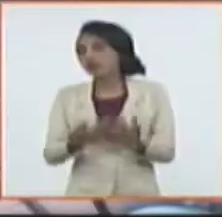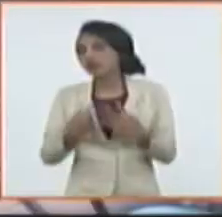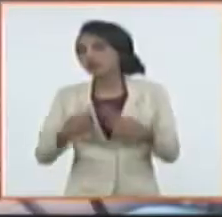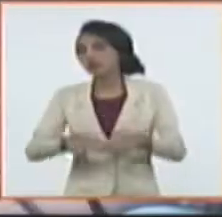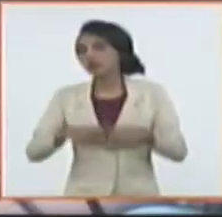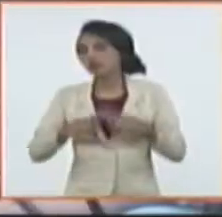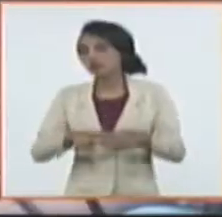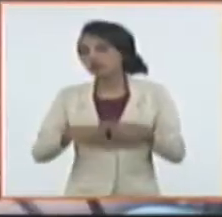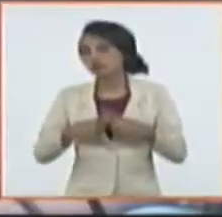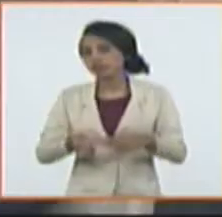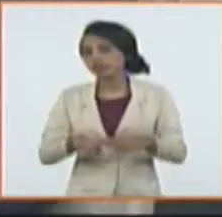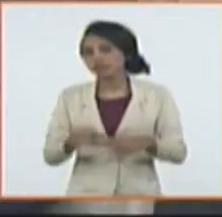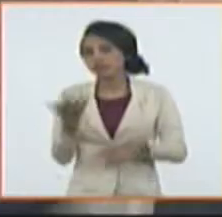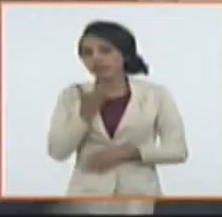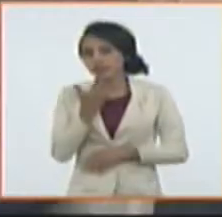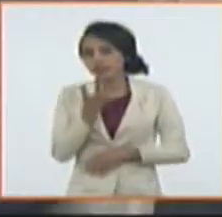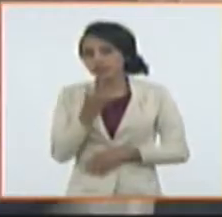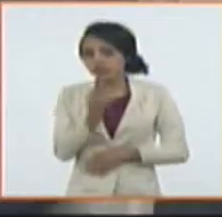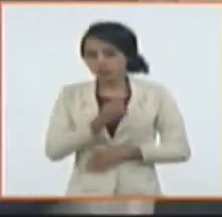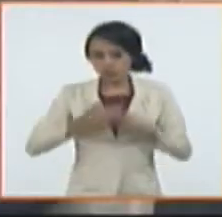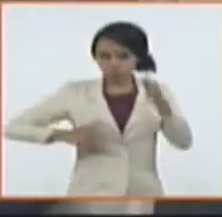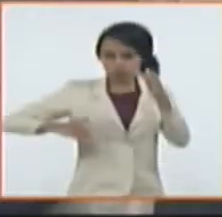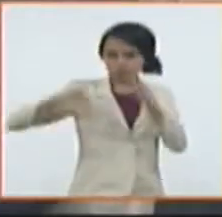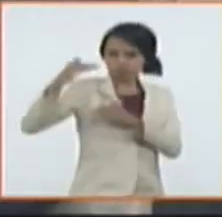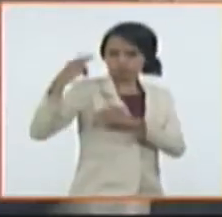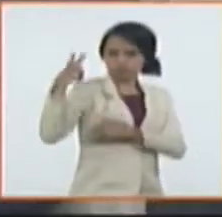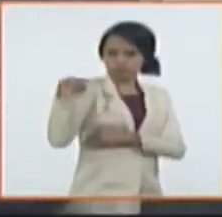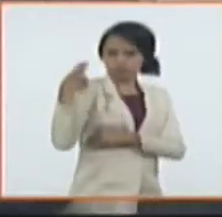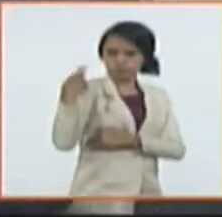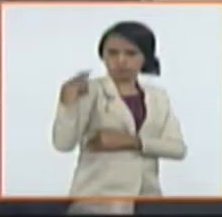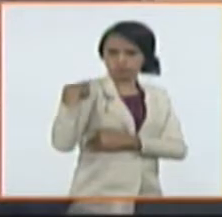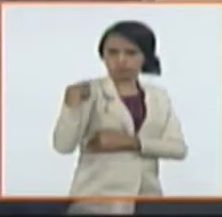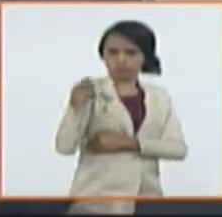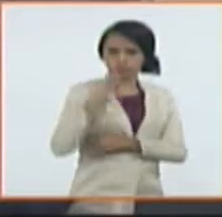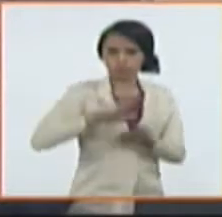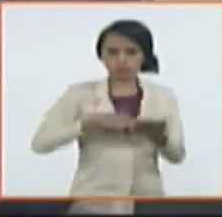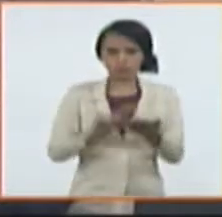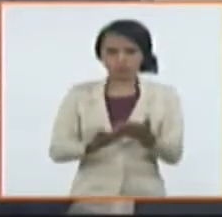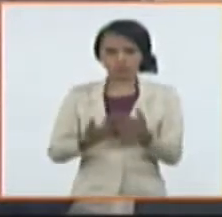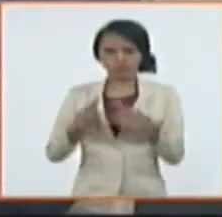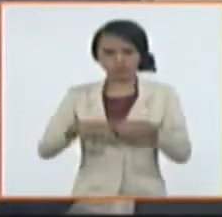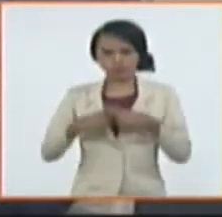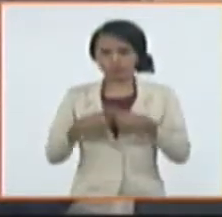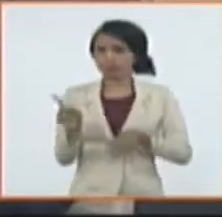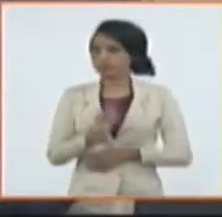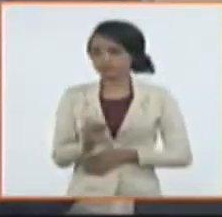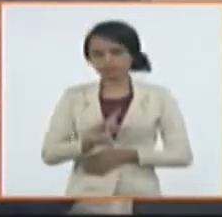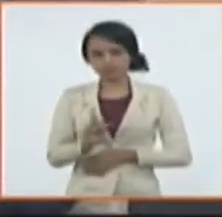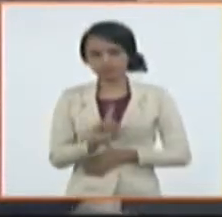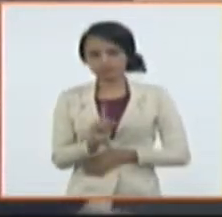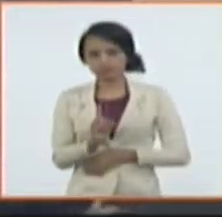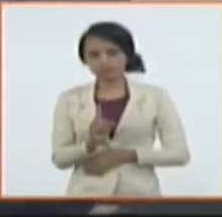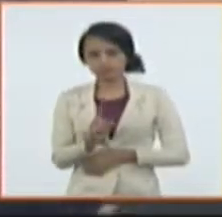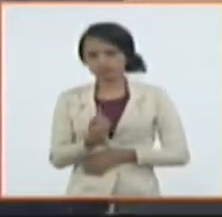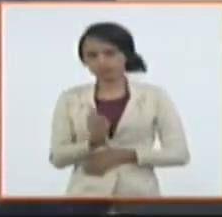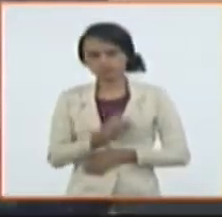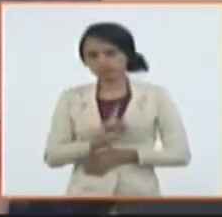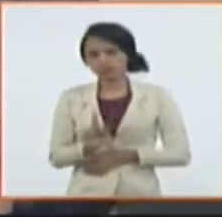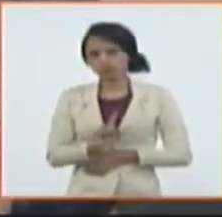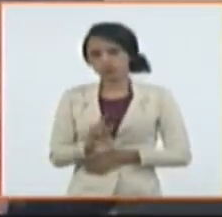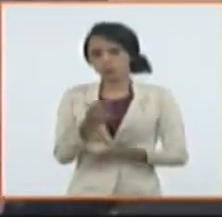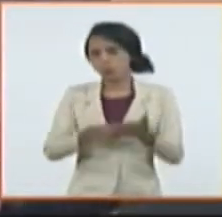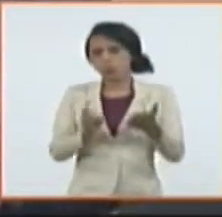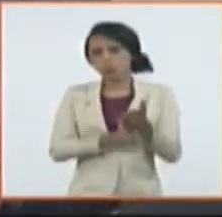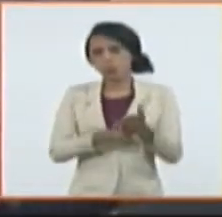Los que estamos sentados arriba en ocupando un grupo de responsabilidades en determinadas instancias, no. Eso no es poder popular.